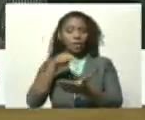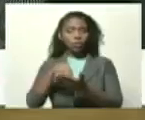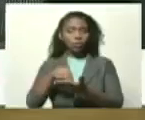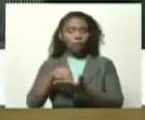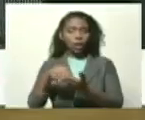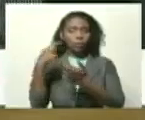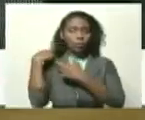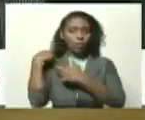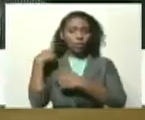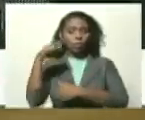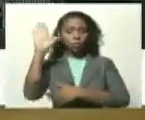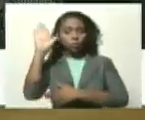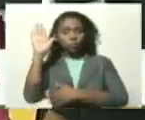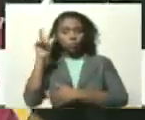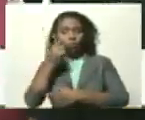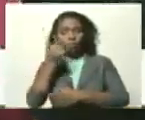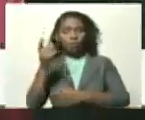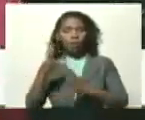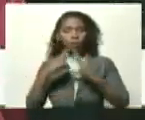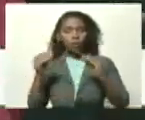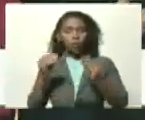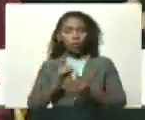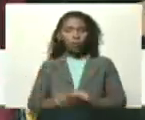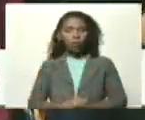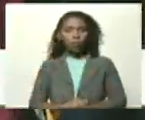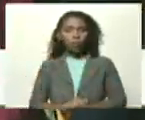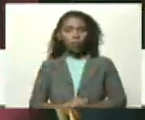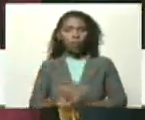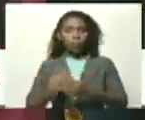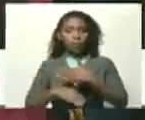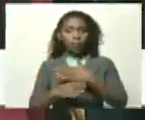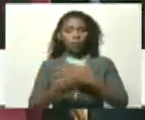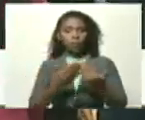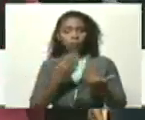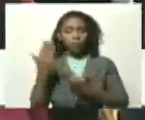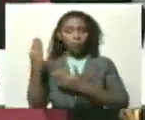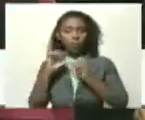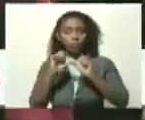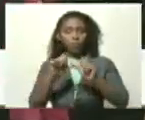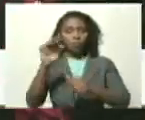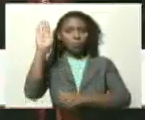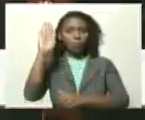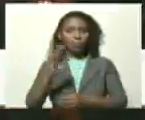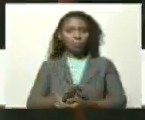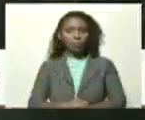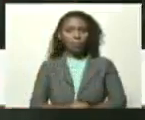todo, señor presidente de la Asamblea Nacional. Vamos a proceder entonces a la juramentación.